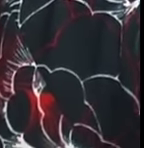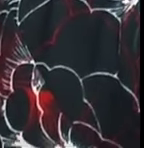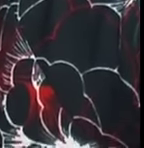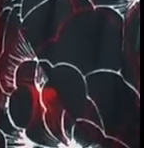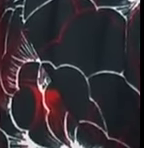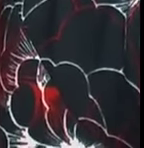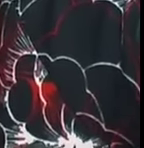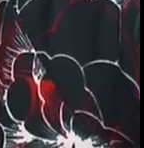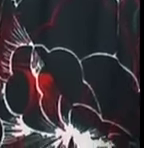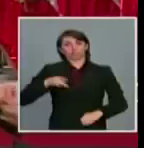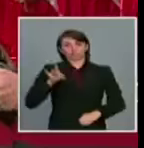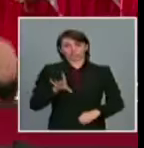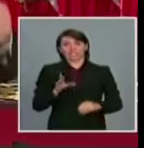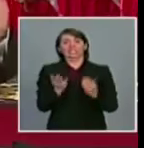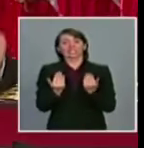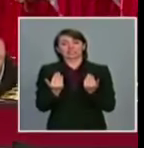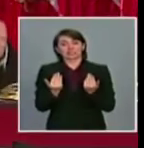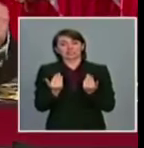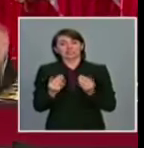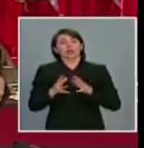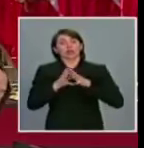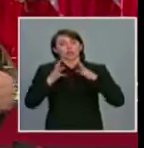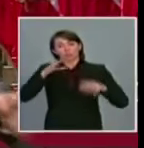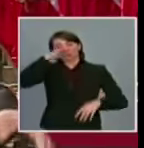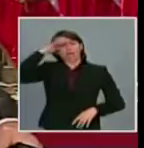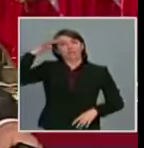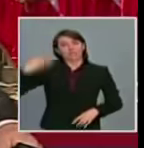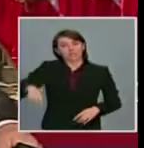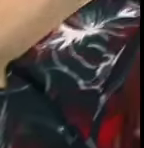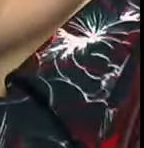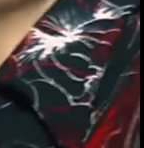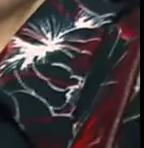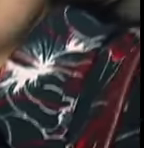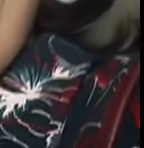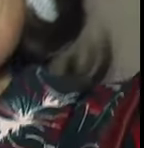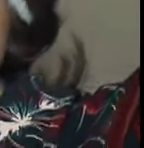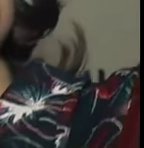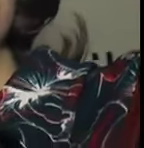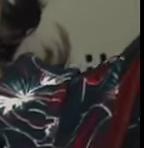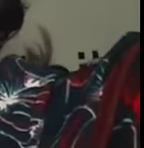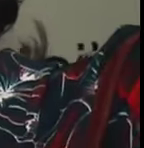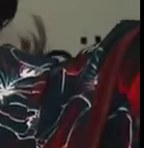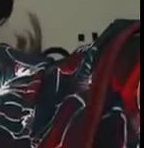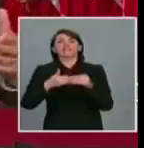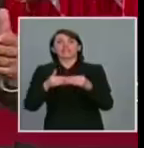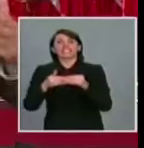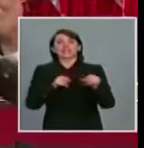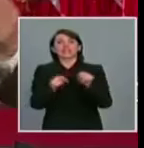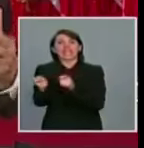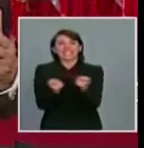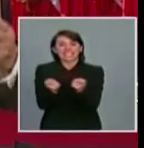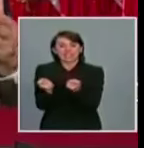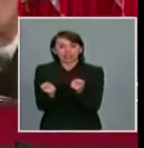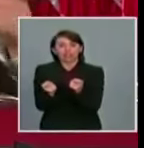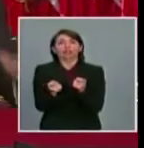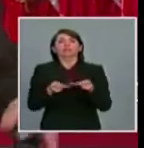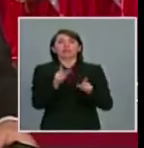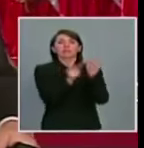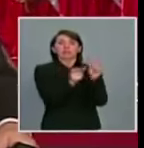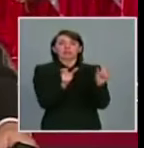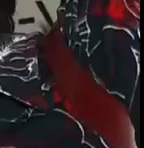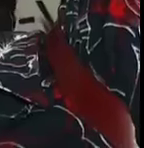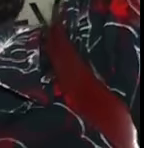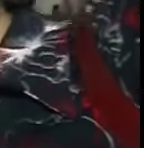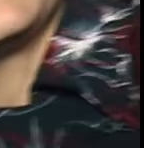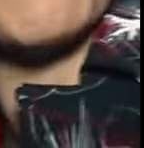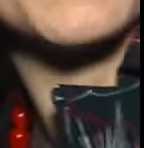¿Qué nos queda? ¿Cuál es la medida? Un enorme esfuerzo financiero. Un enorme esfuerzo financiero, muy bien. Endeudamiento a mayores y mejores